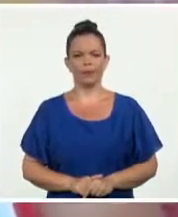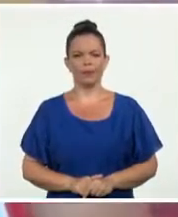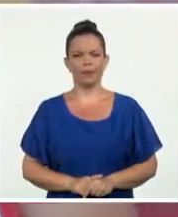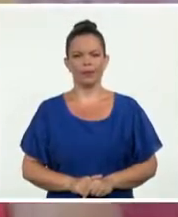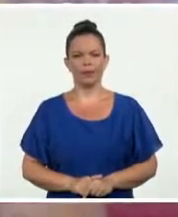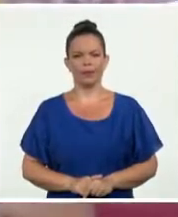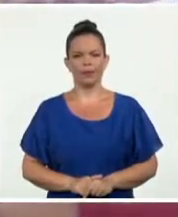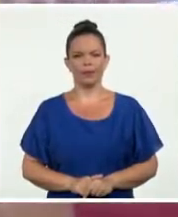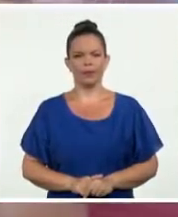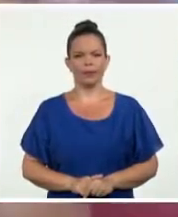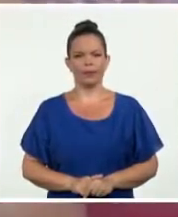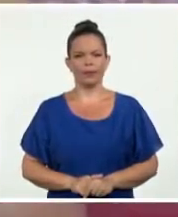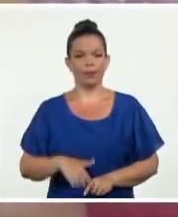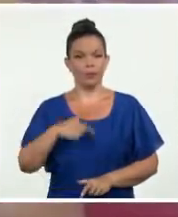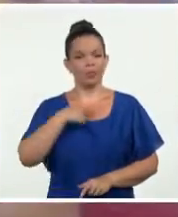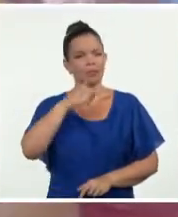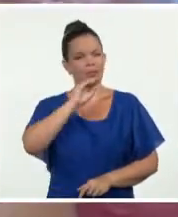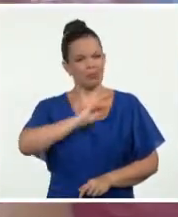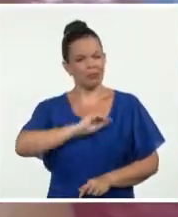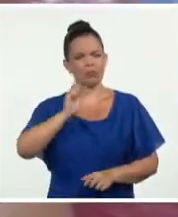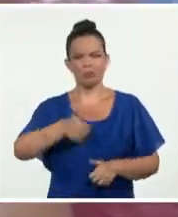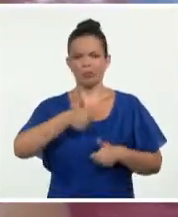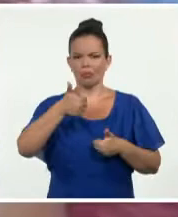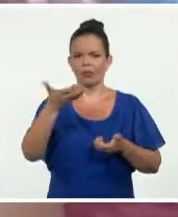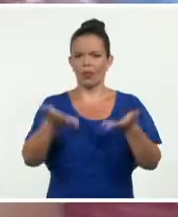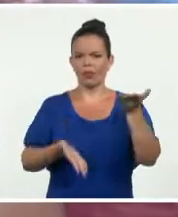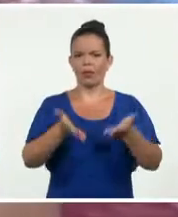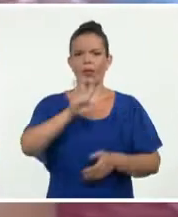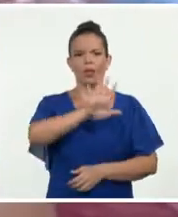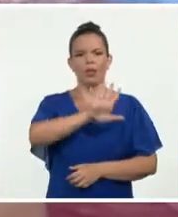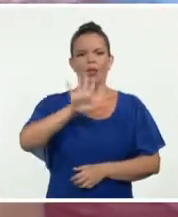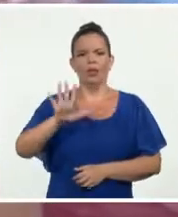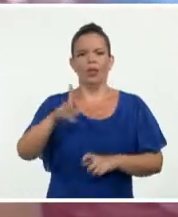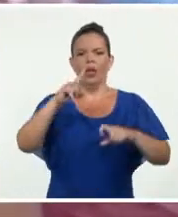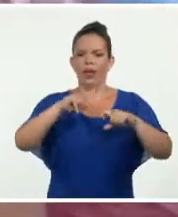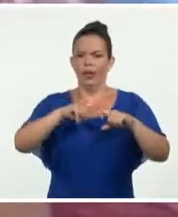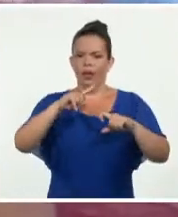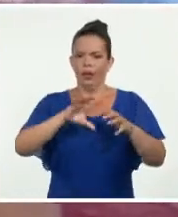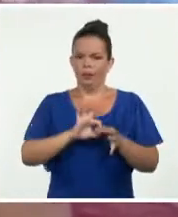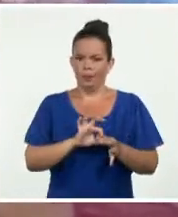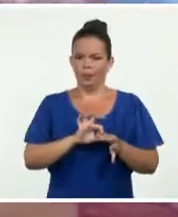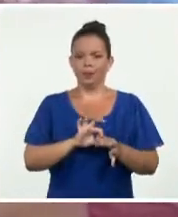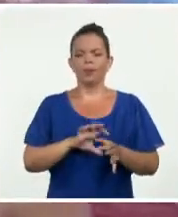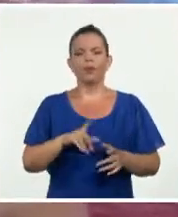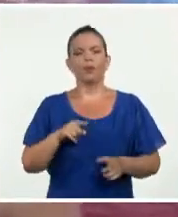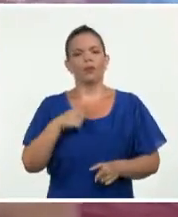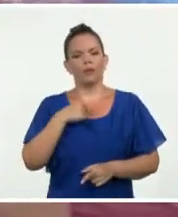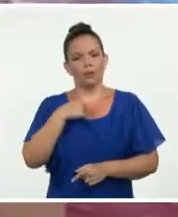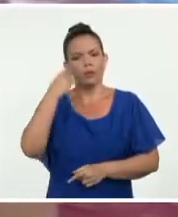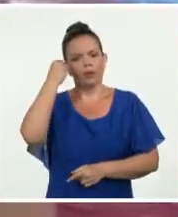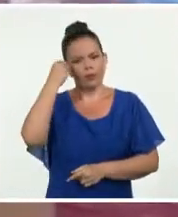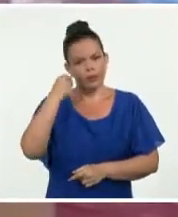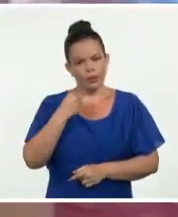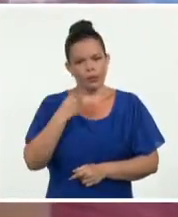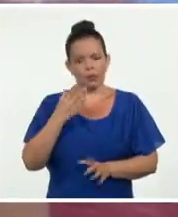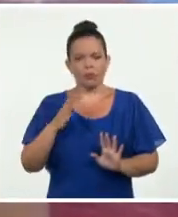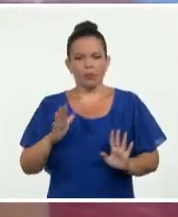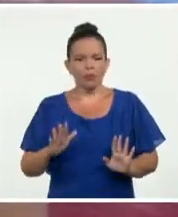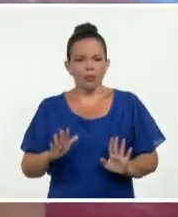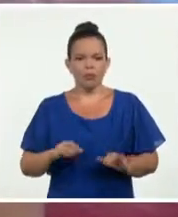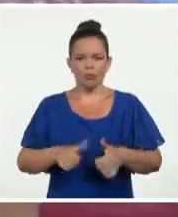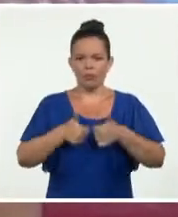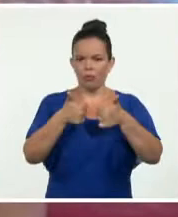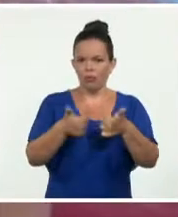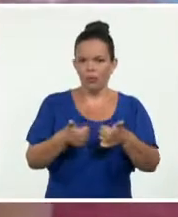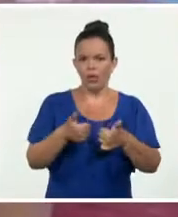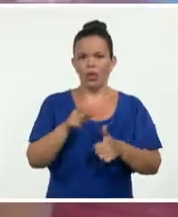Bueno, me siento bien en la división de 55 kilogramos. Realmente, como te dijo, no tuve que bajar mucho